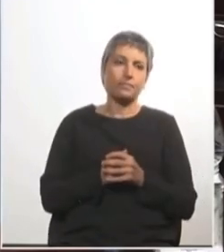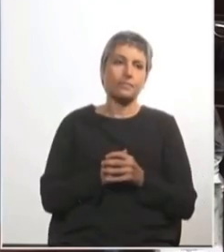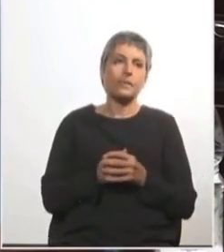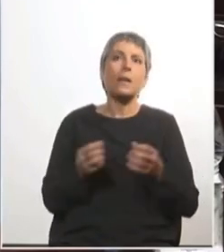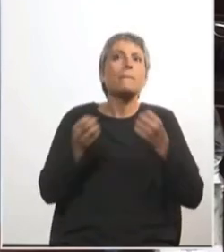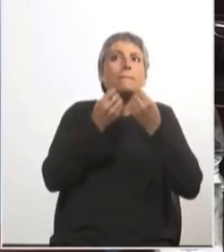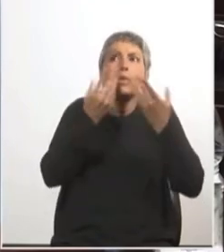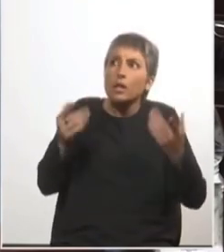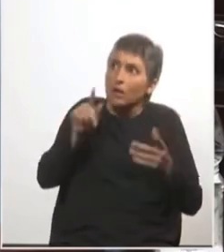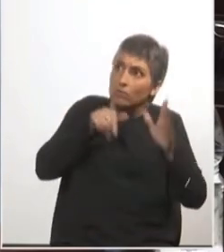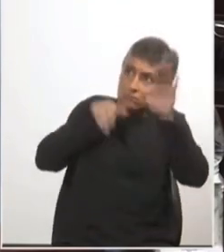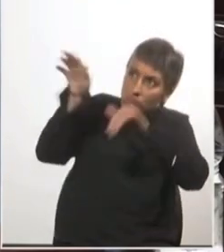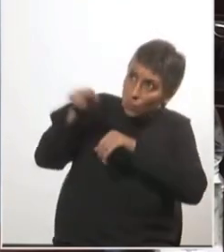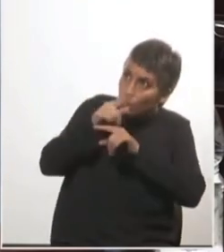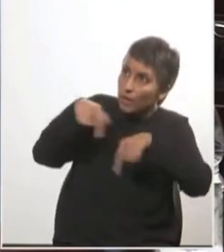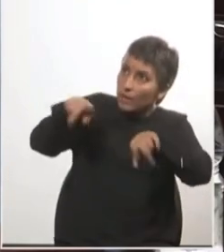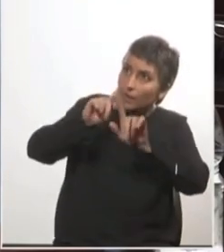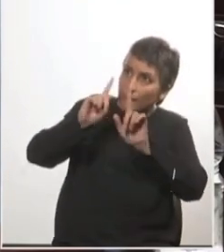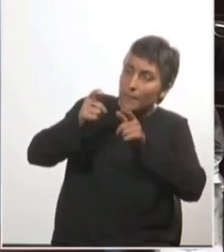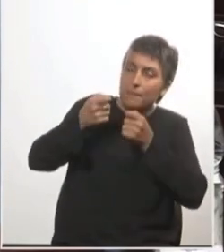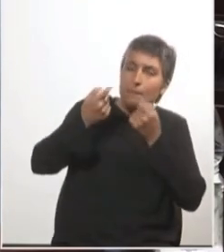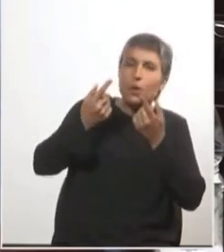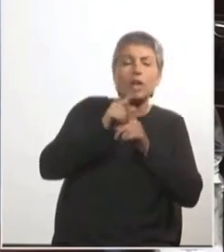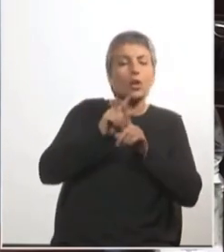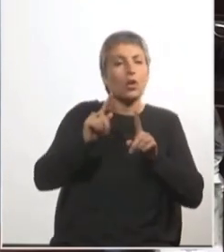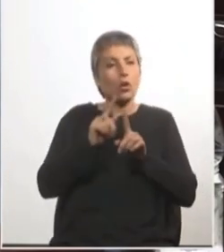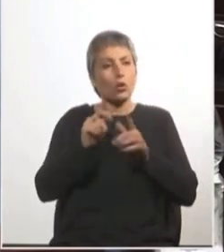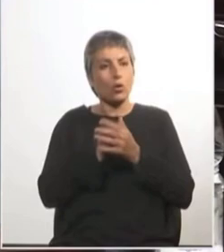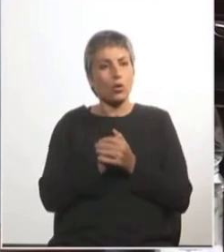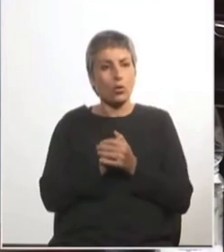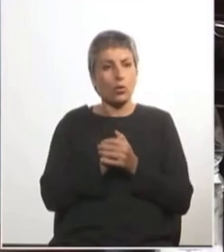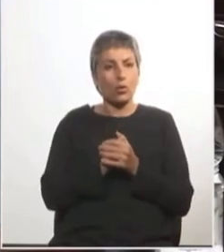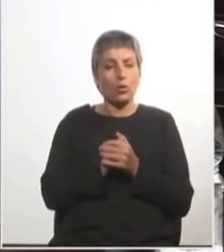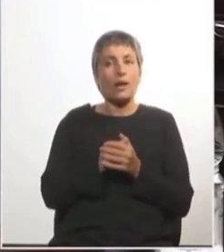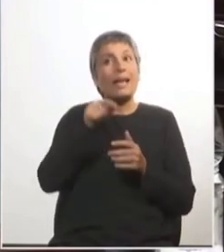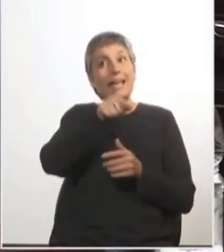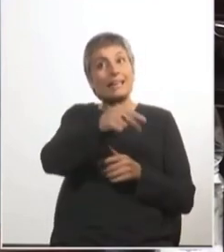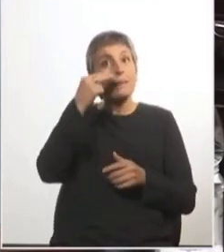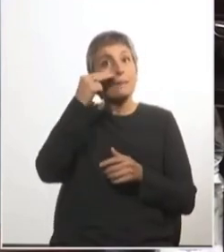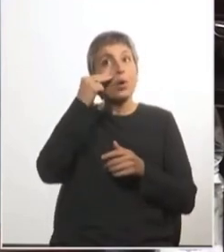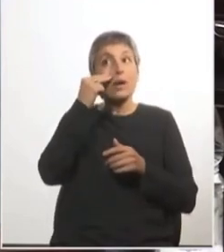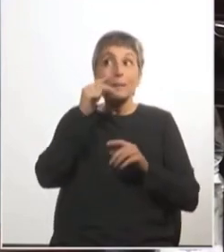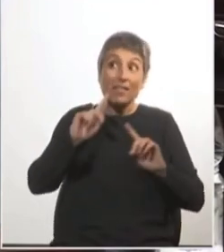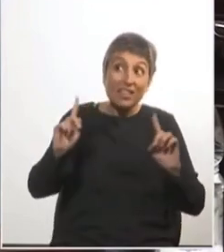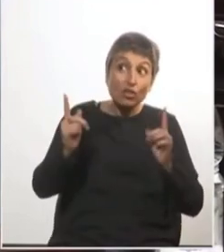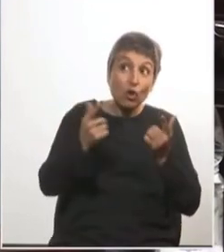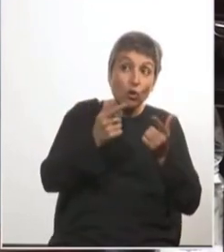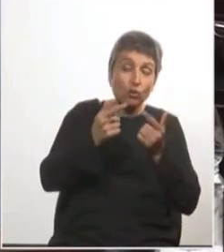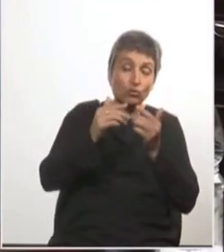no llamarlos a contribuir? ¿No es acaso un problema de todos?